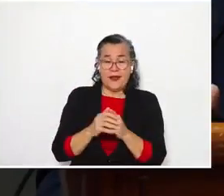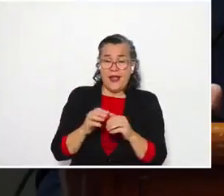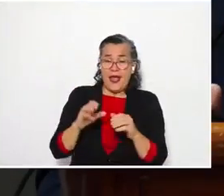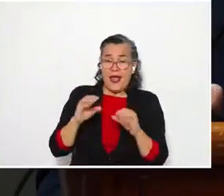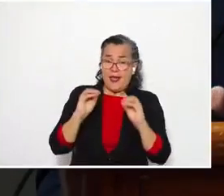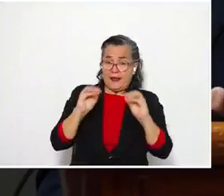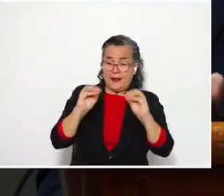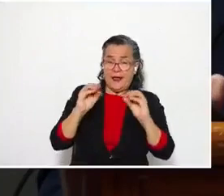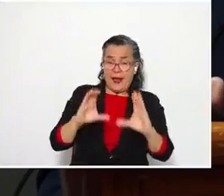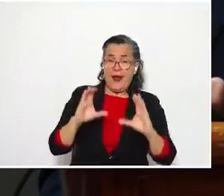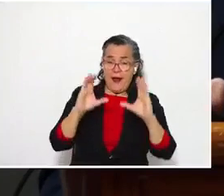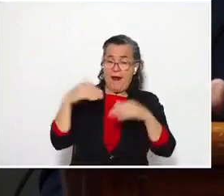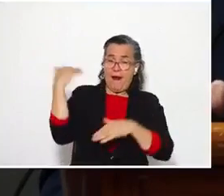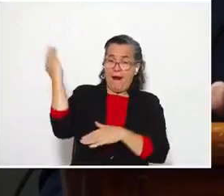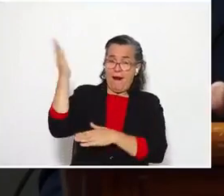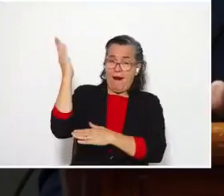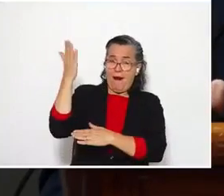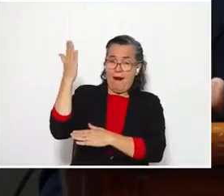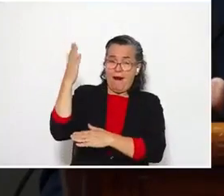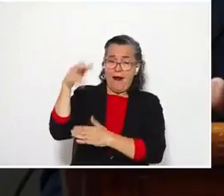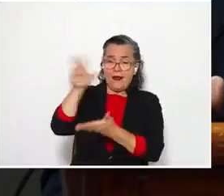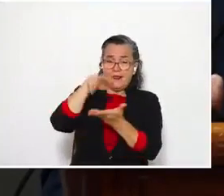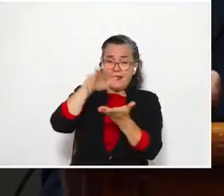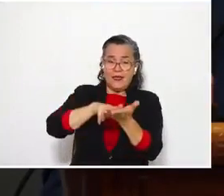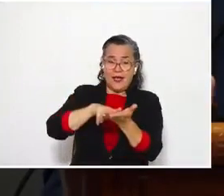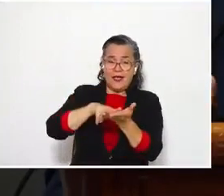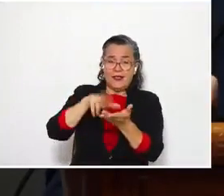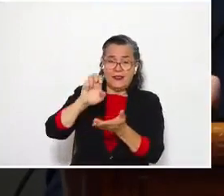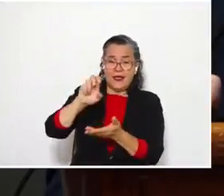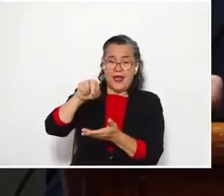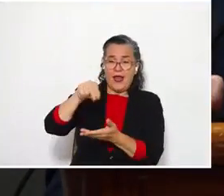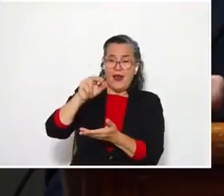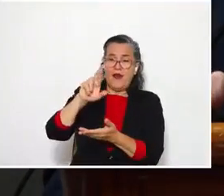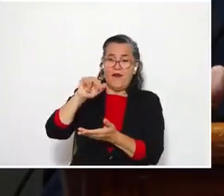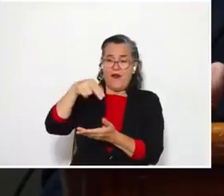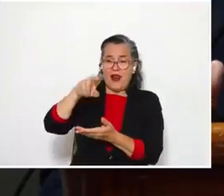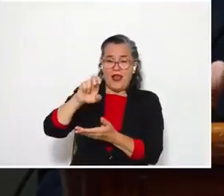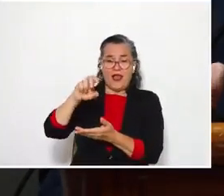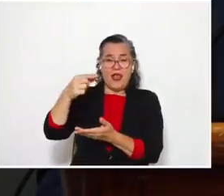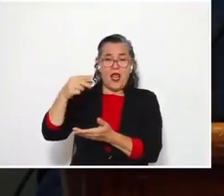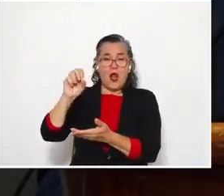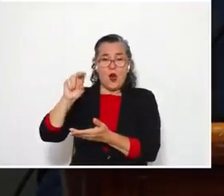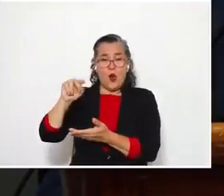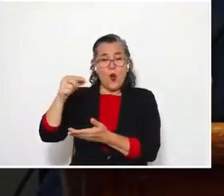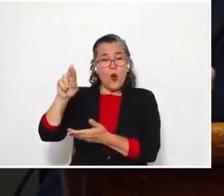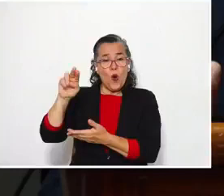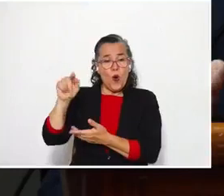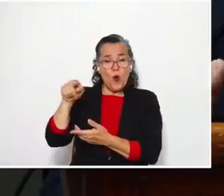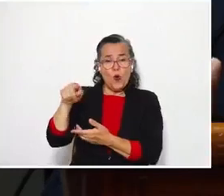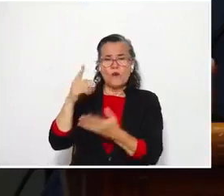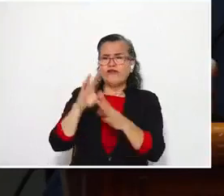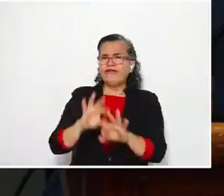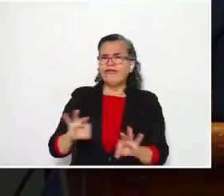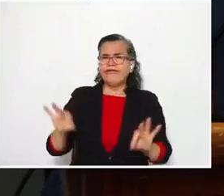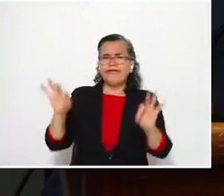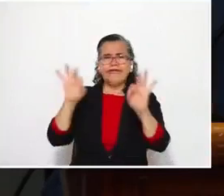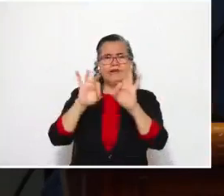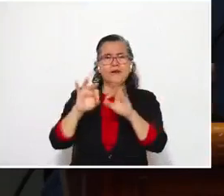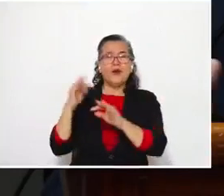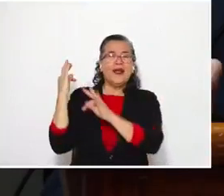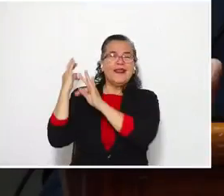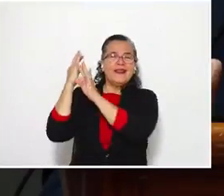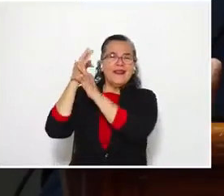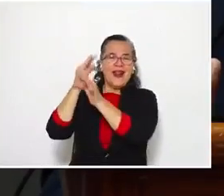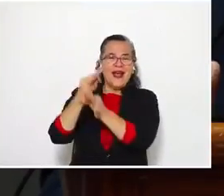del SINAES, Enrique Góngora, para nosotros es fundamental, era